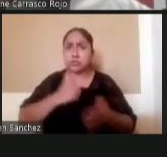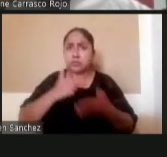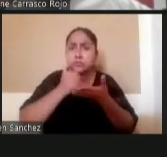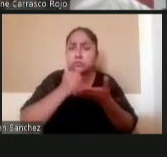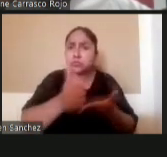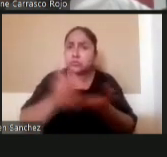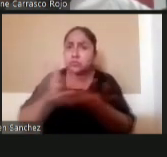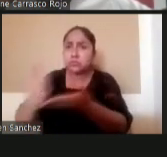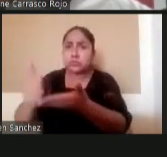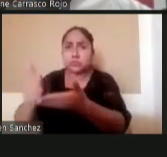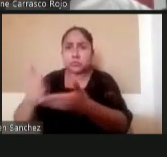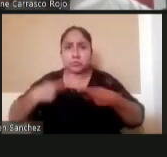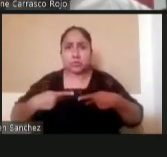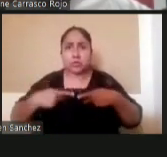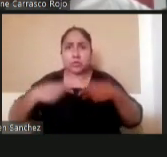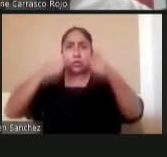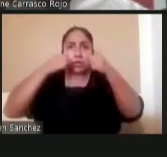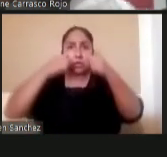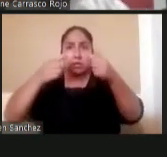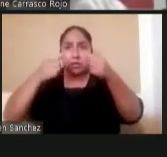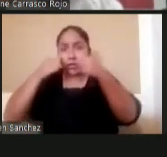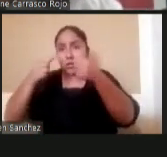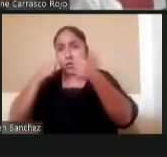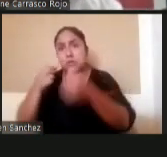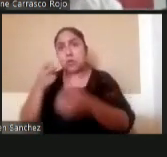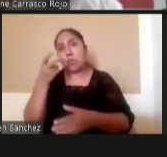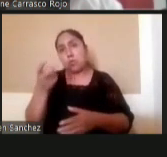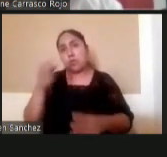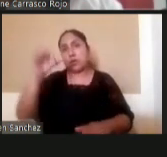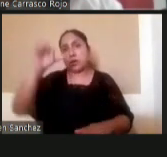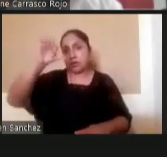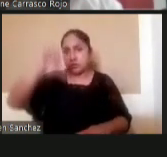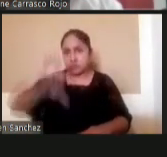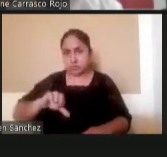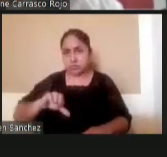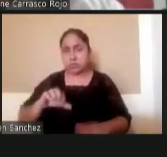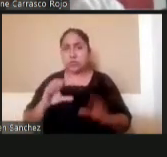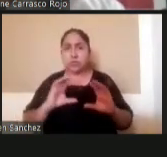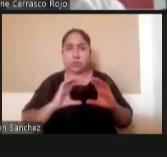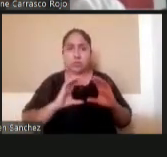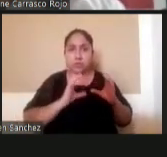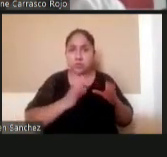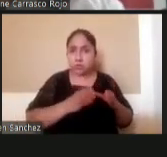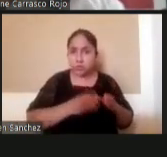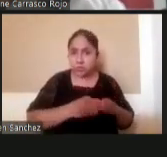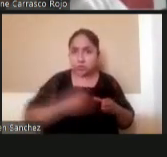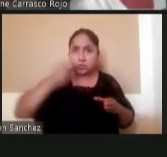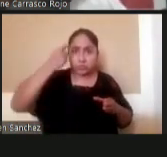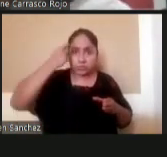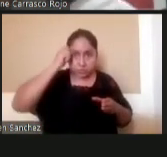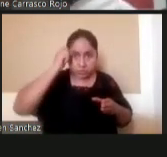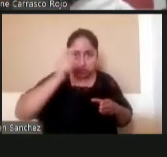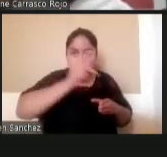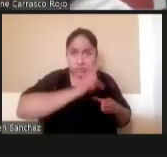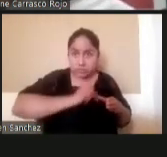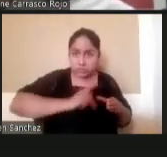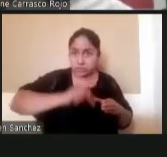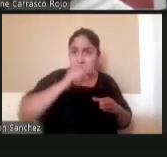el dictamen que el día de hoy está presentando la Comisión de Servicios Públicos Municipales, y esto le